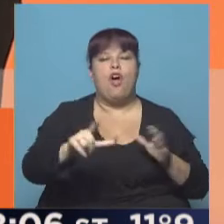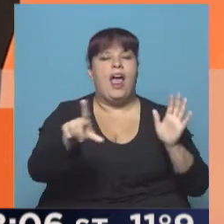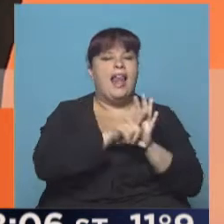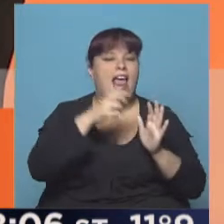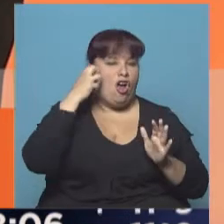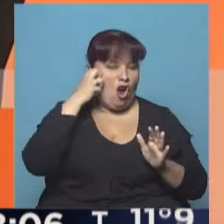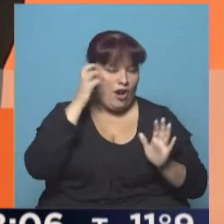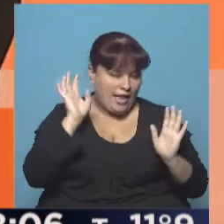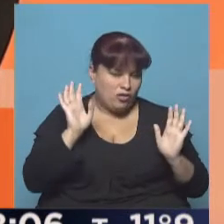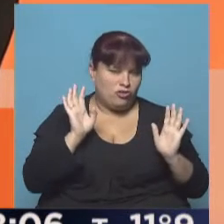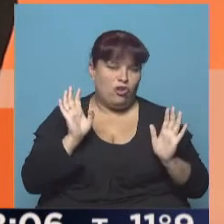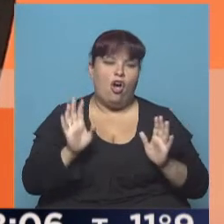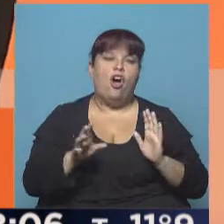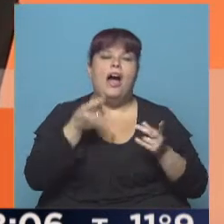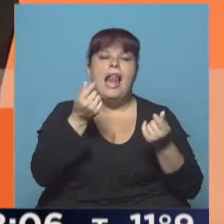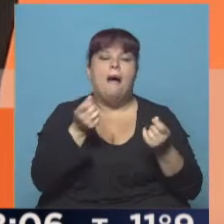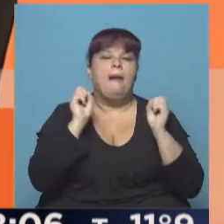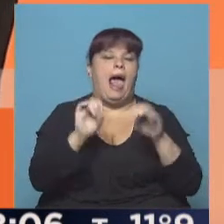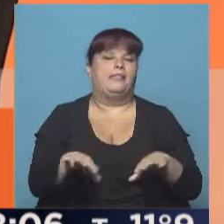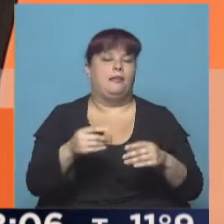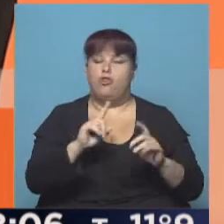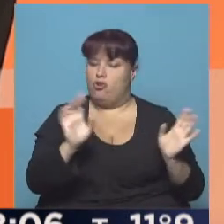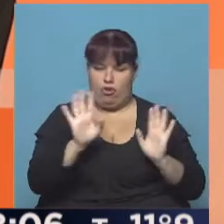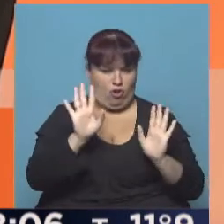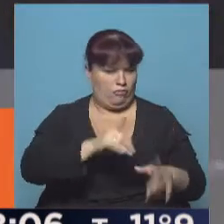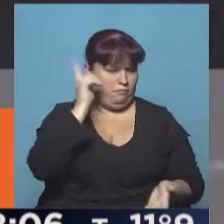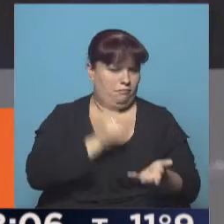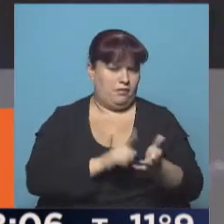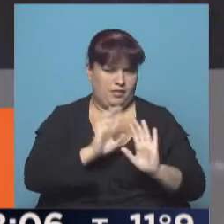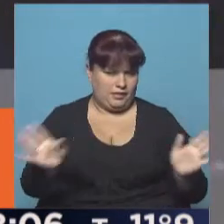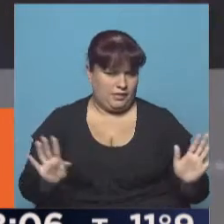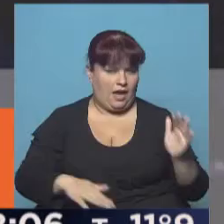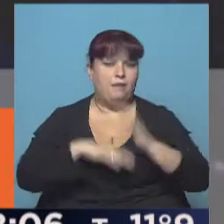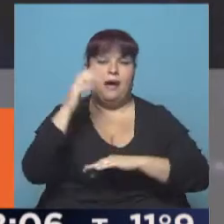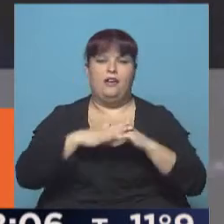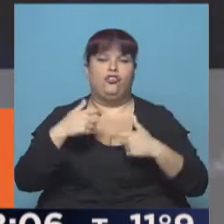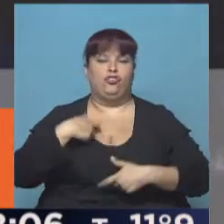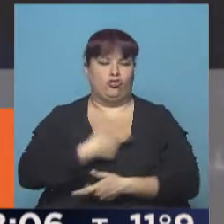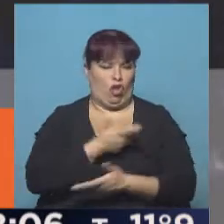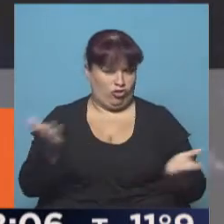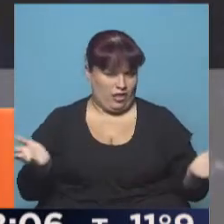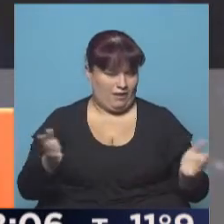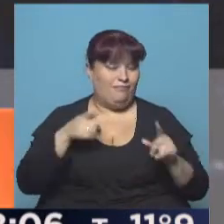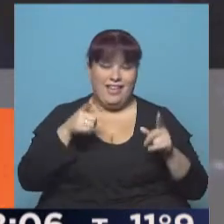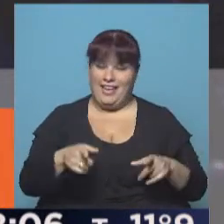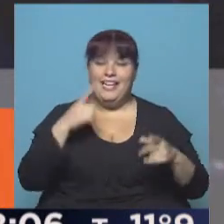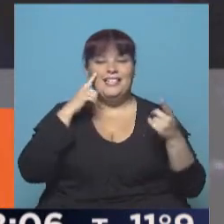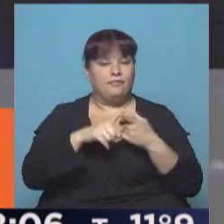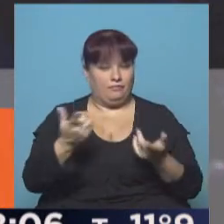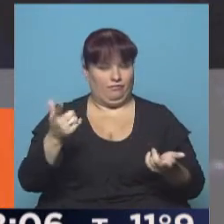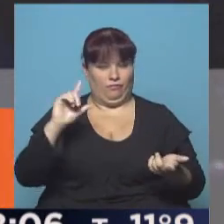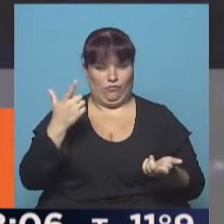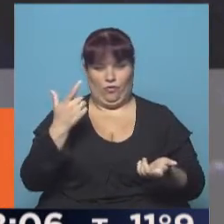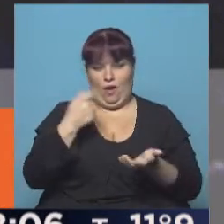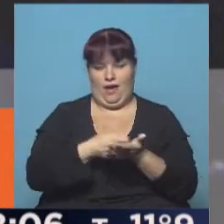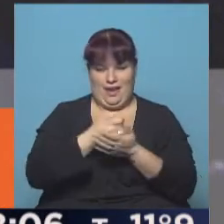desde el Congreso, los recursos para determinados ámbitos? Eso está determinado en infraestructura social, que justamente tiene que ver con la falta de